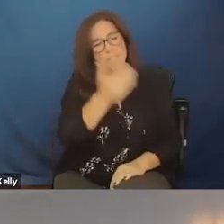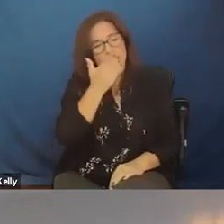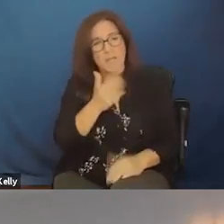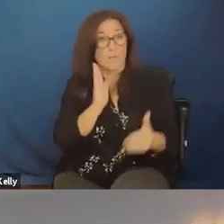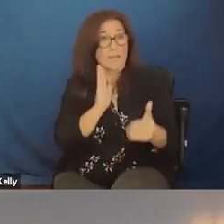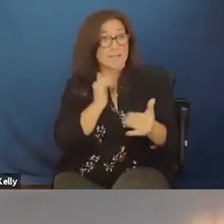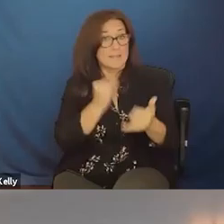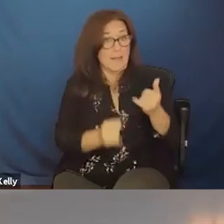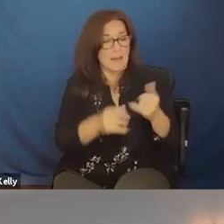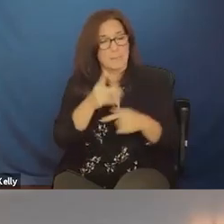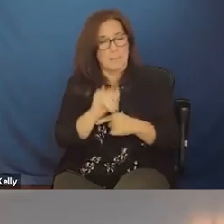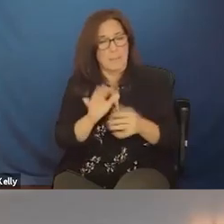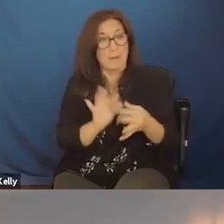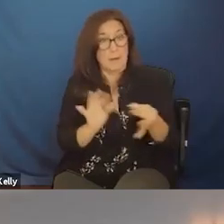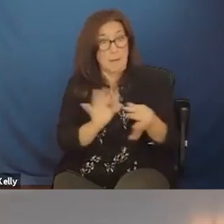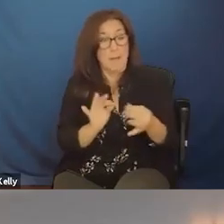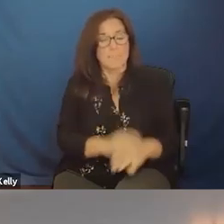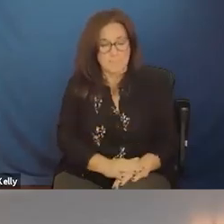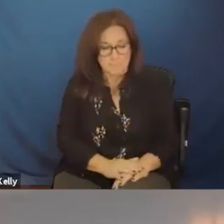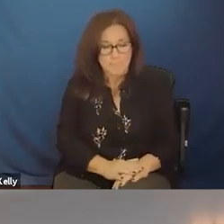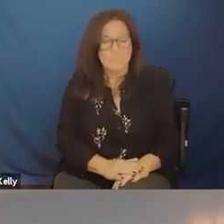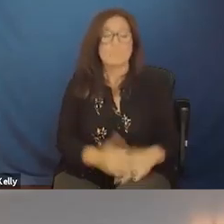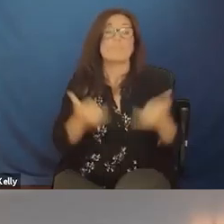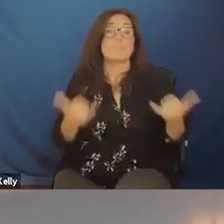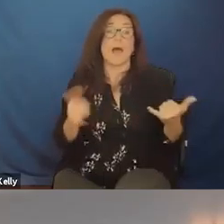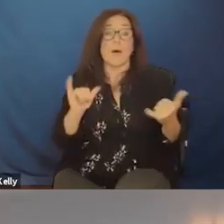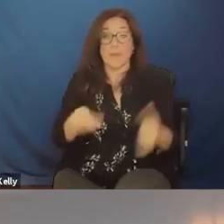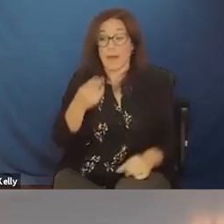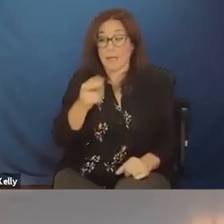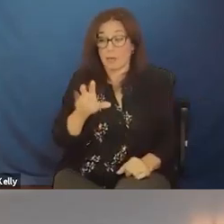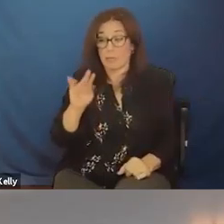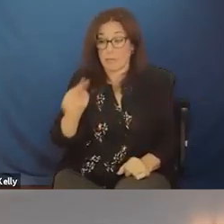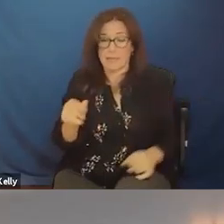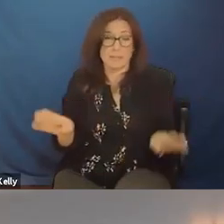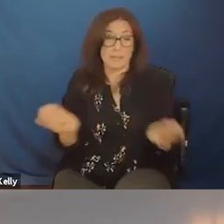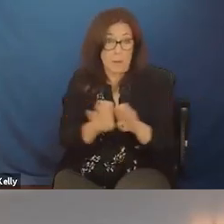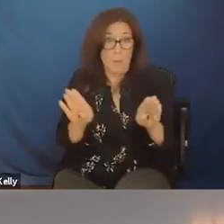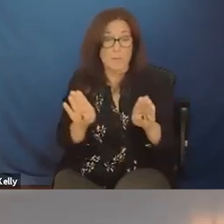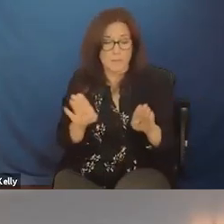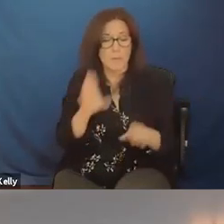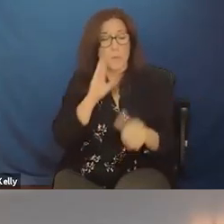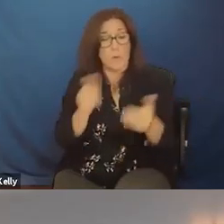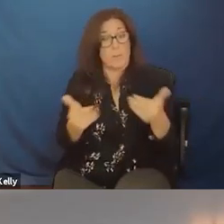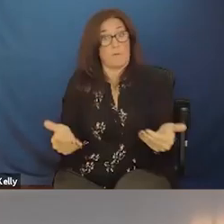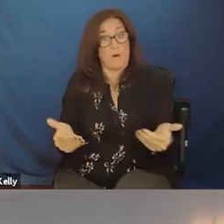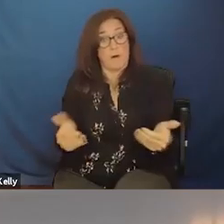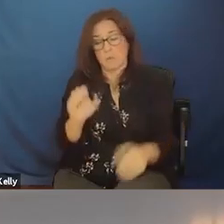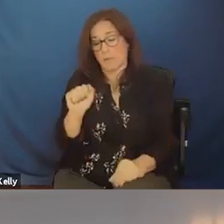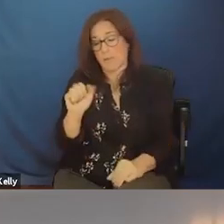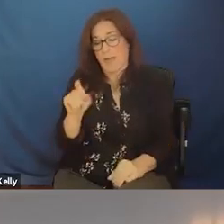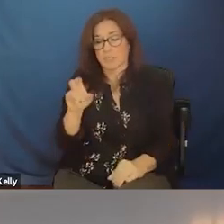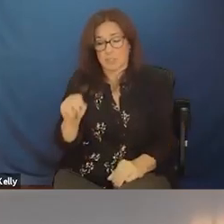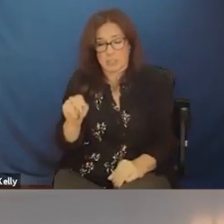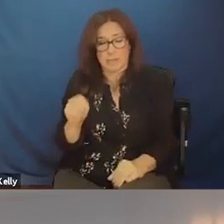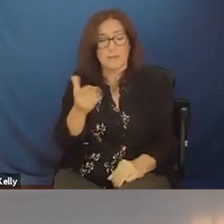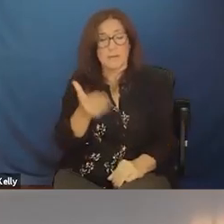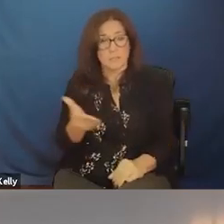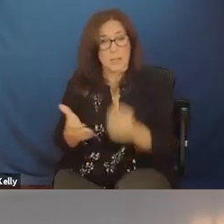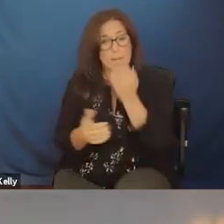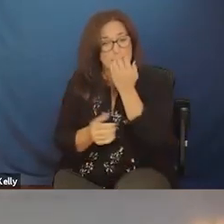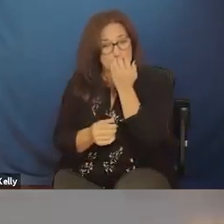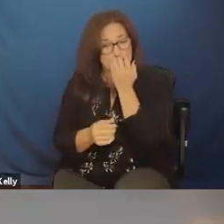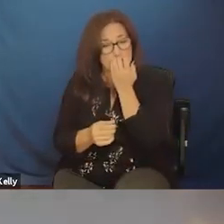gracias señora trujillo y ahora hemos cerrado esta sesión pública y ahora vamos a pasar a la siguiente parte y sí